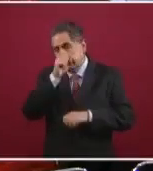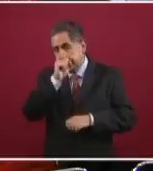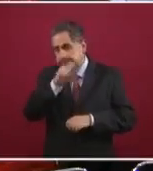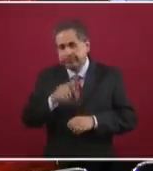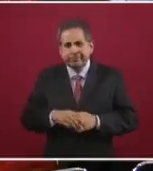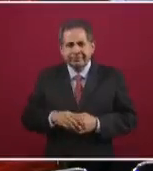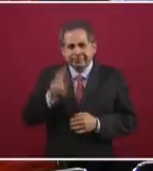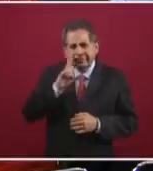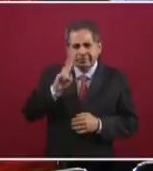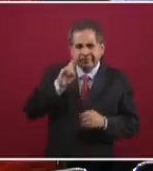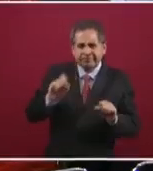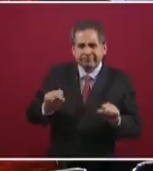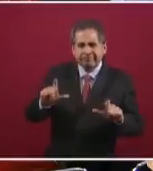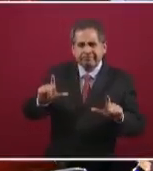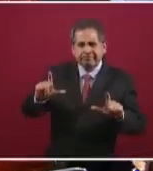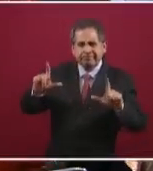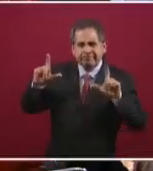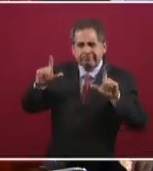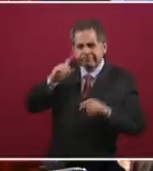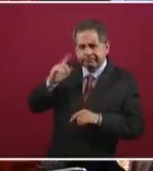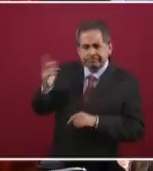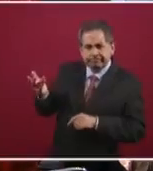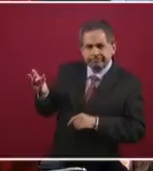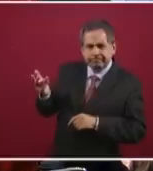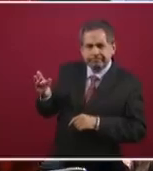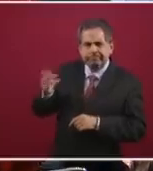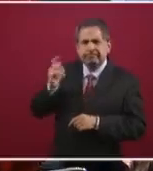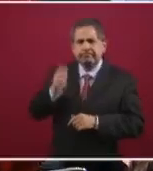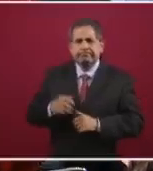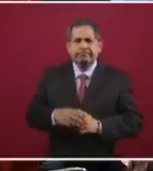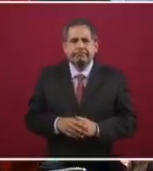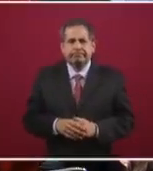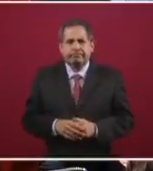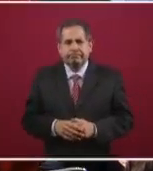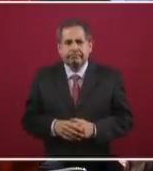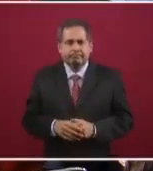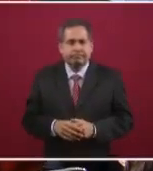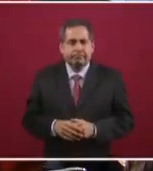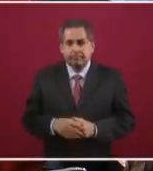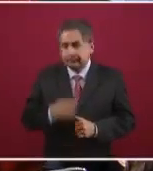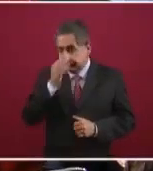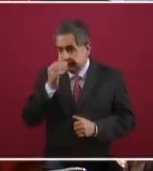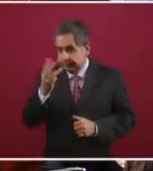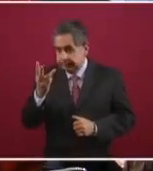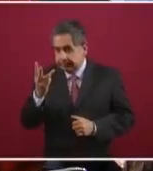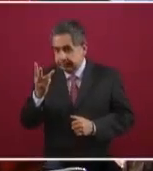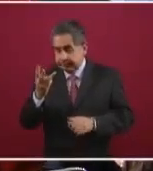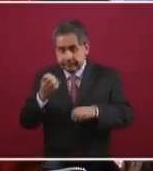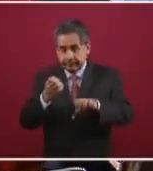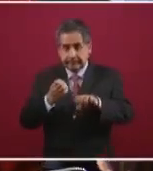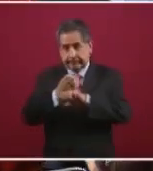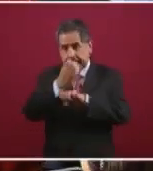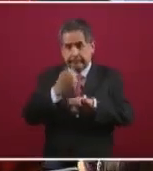A ver si se puede ampliar. Miren, solo en 3 estados